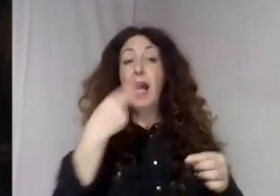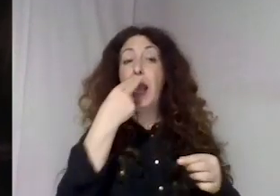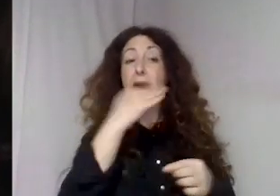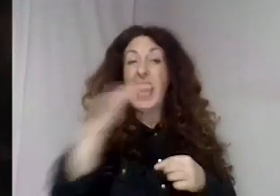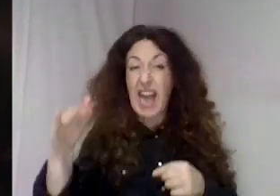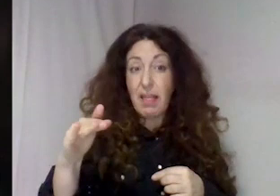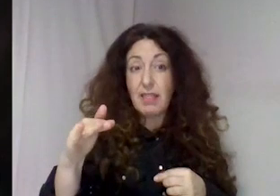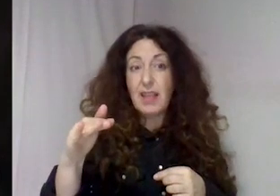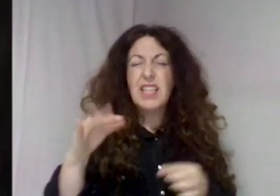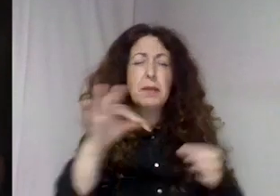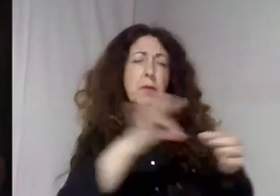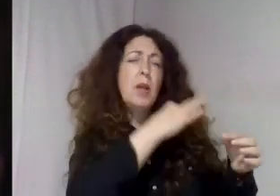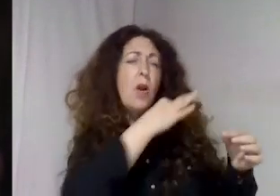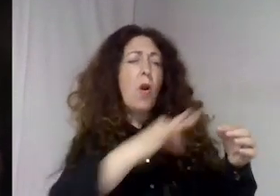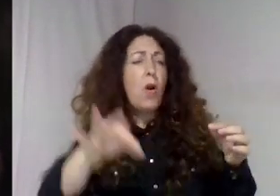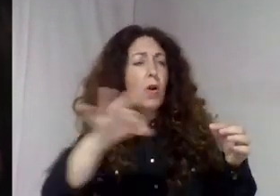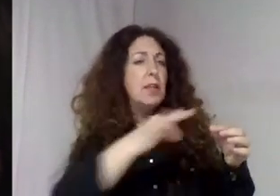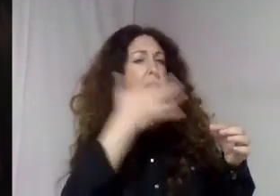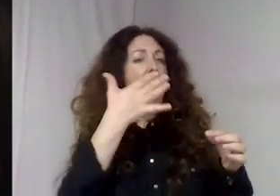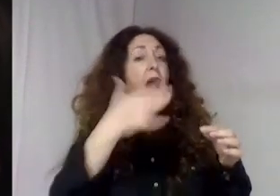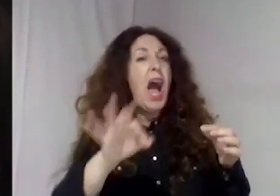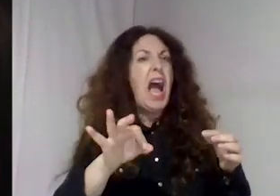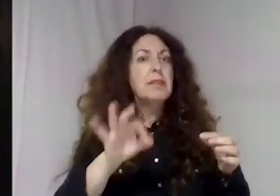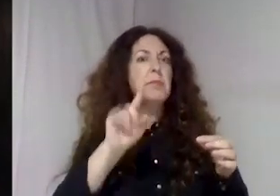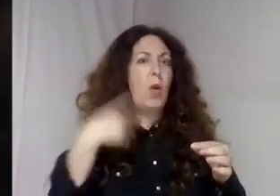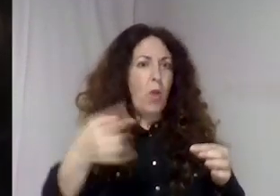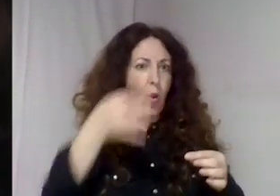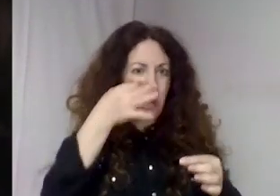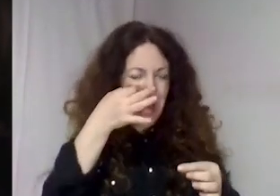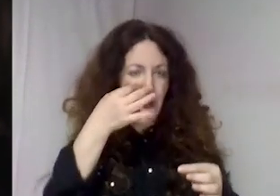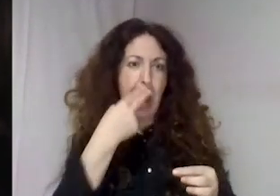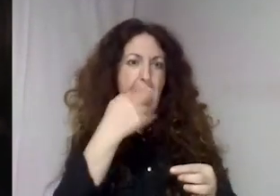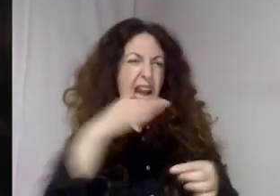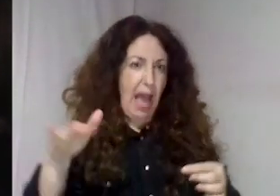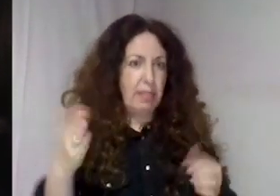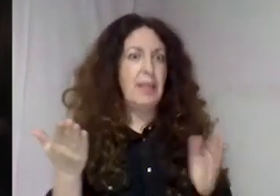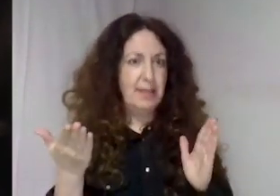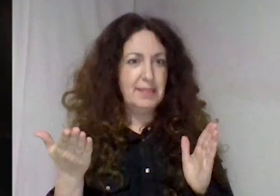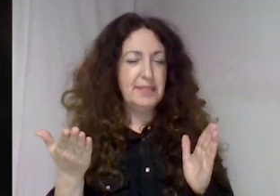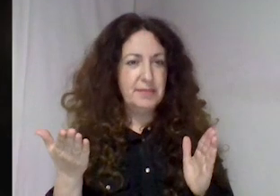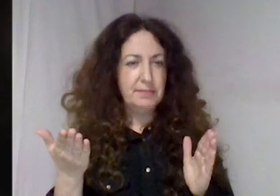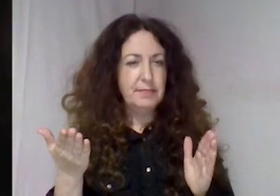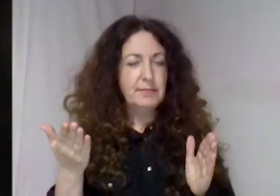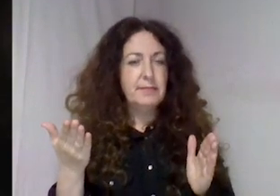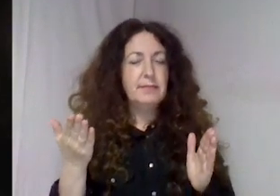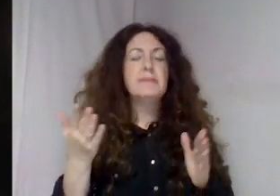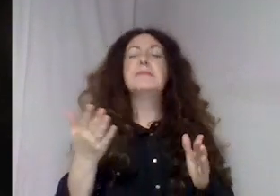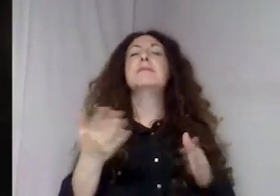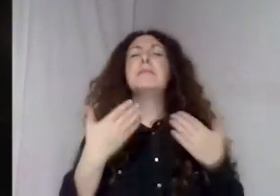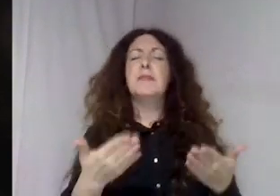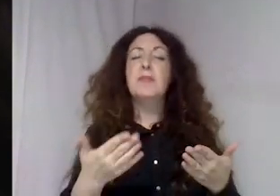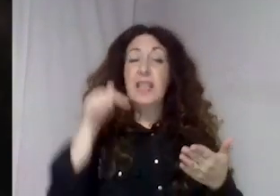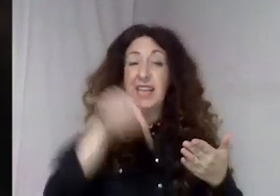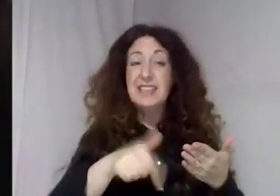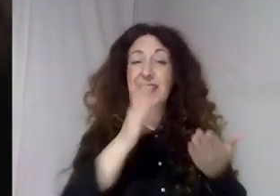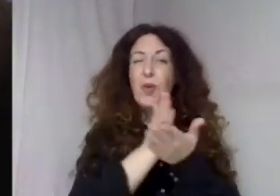él. Ese es el eje, yo creo, que del curso, ¿eh? Entonces hablaba de que, bueno, en el campo de literatura, Céline era